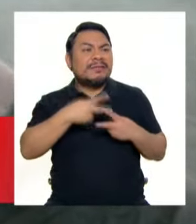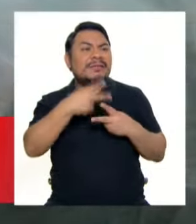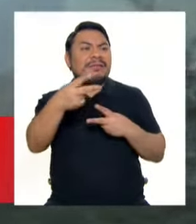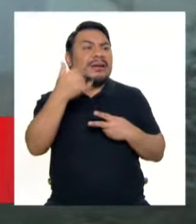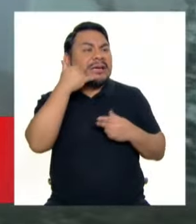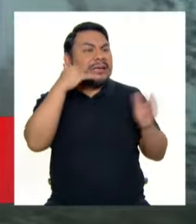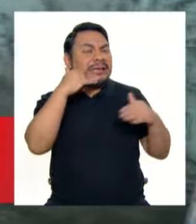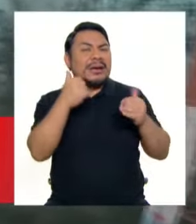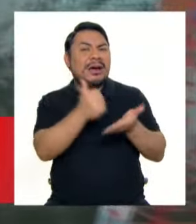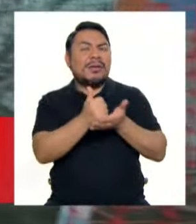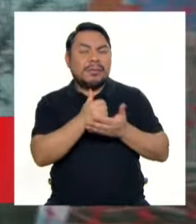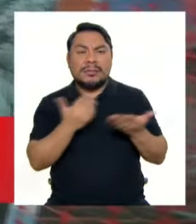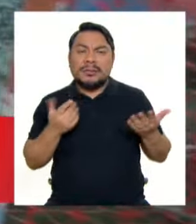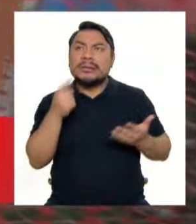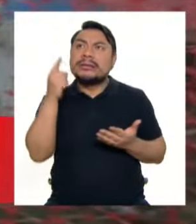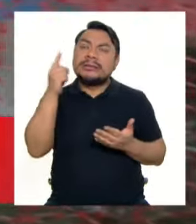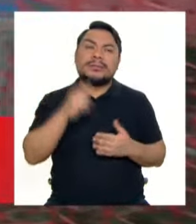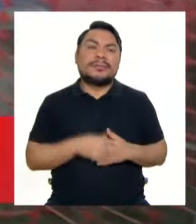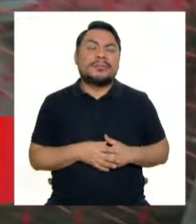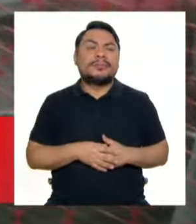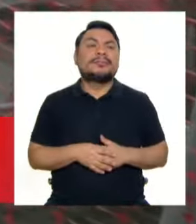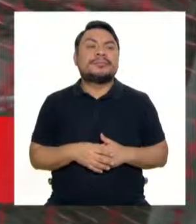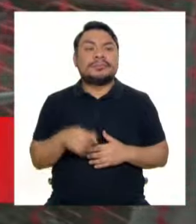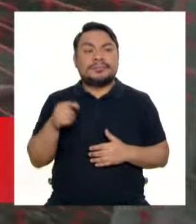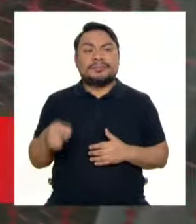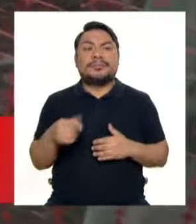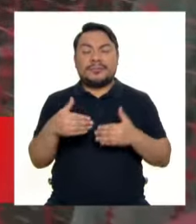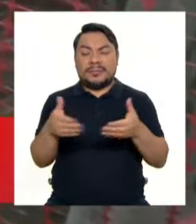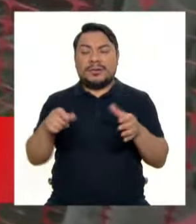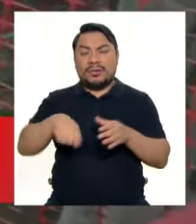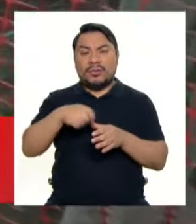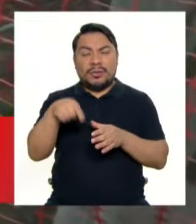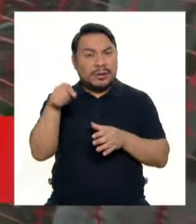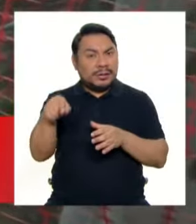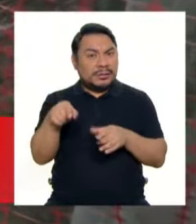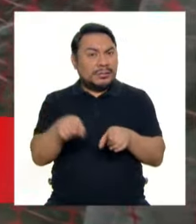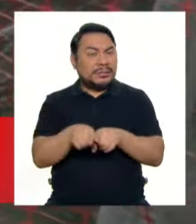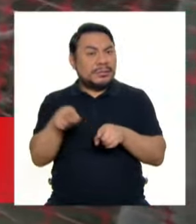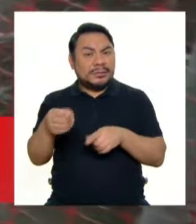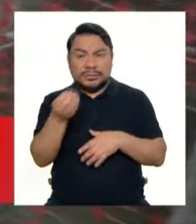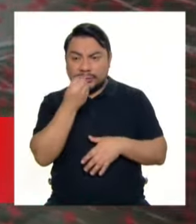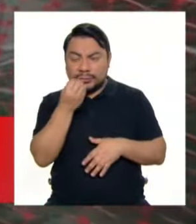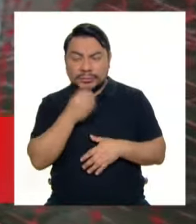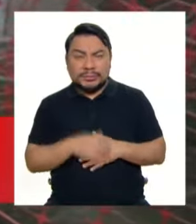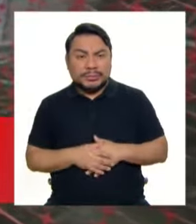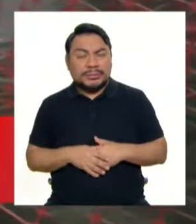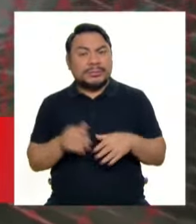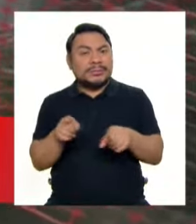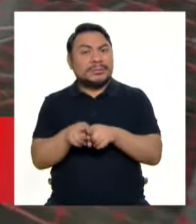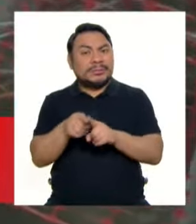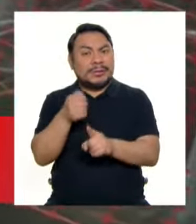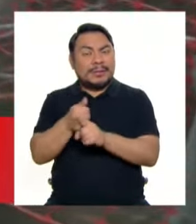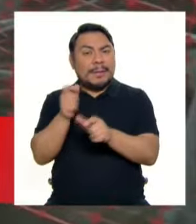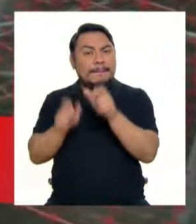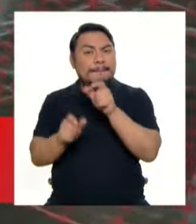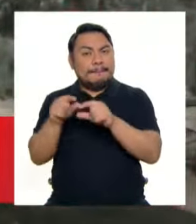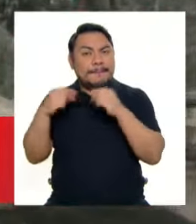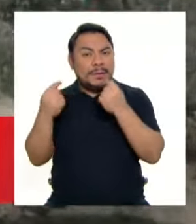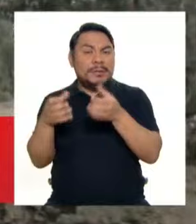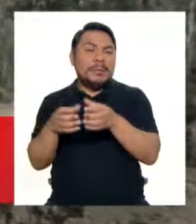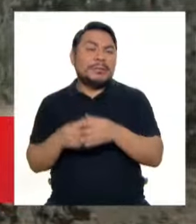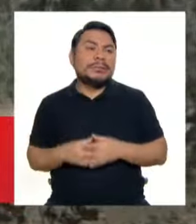otra vecina es más acá tenemos una olla común al costado en esta Ho comú han estado almorzando mismo personal de la